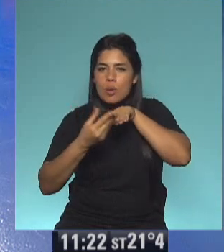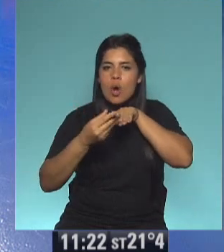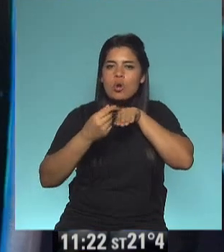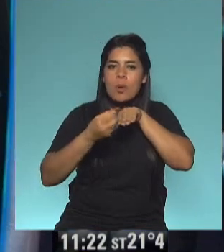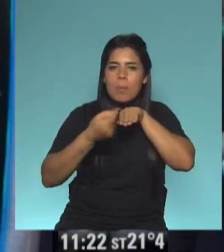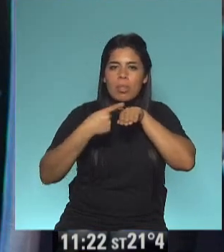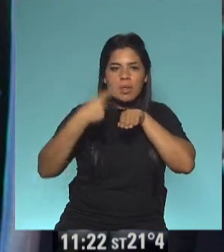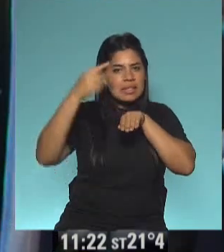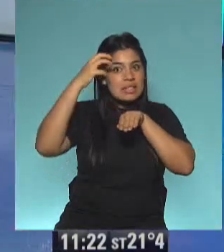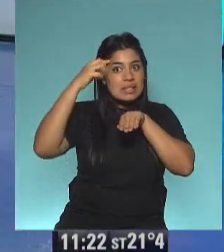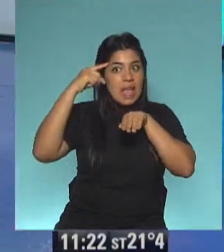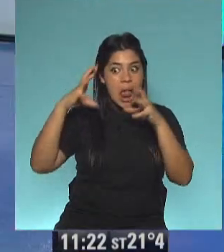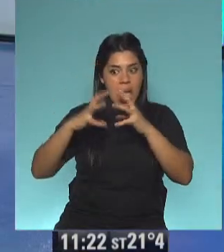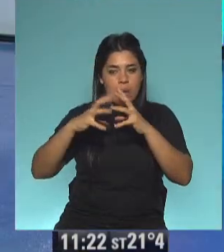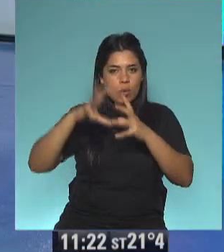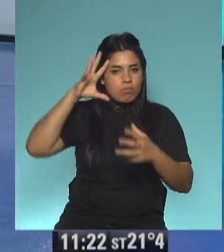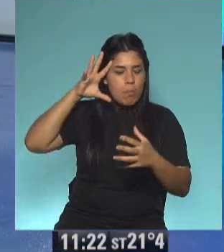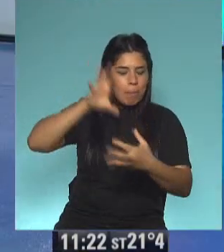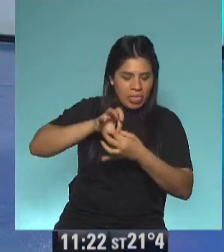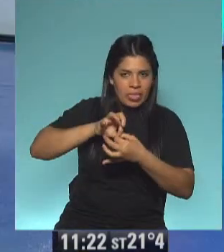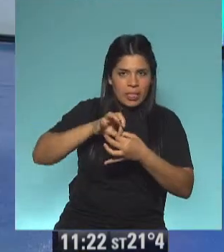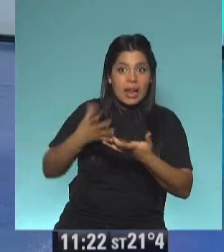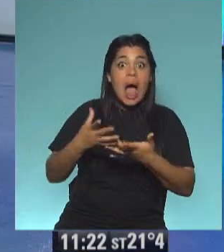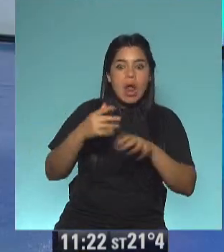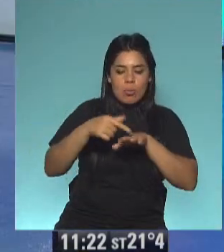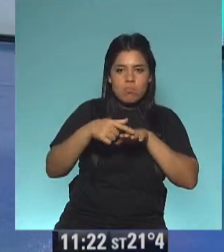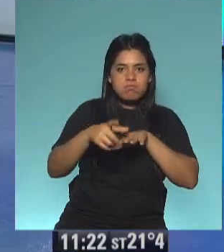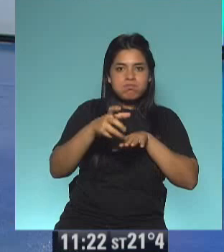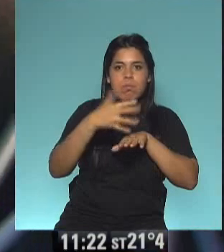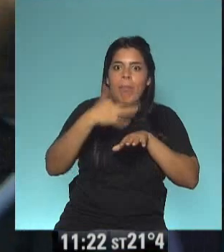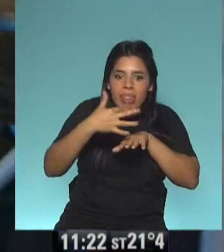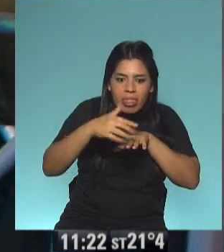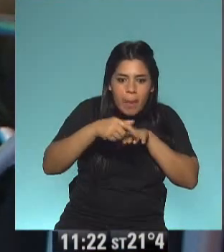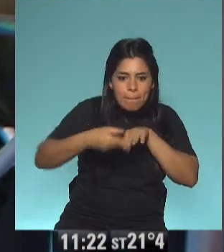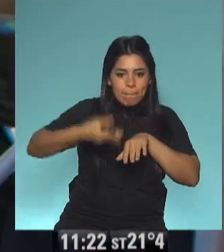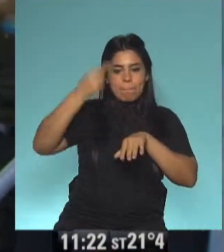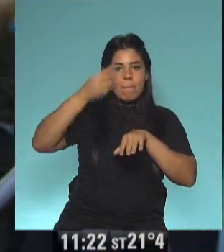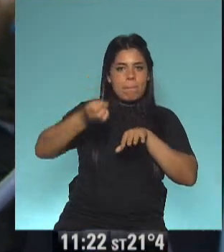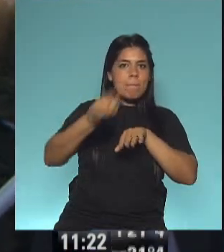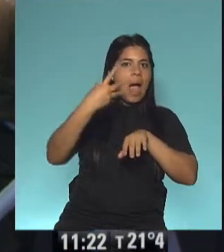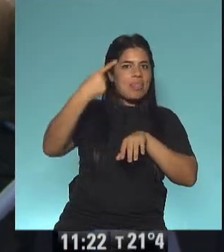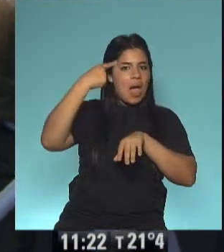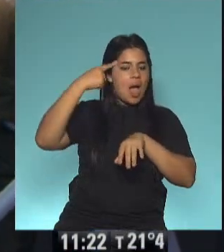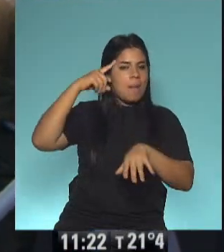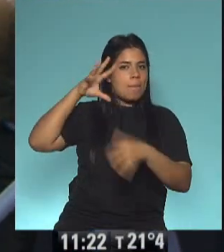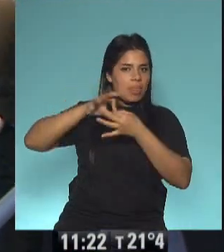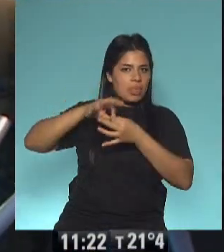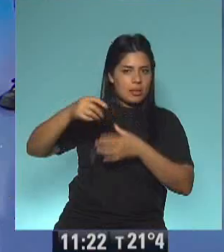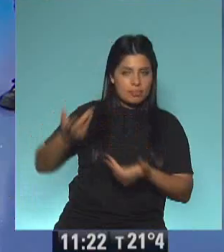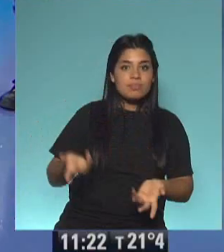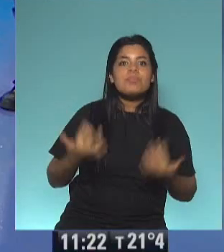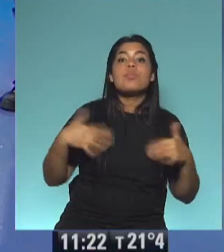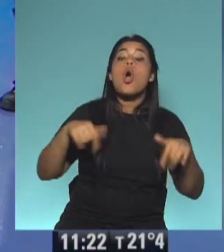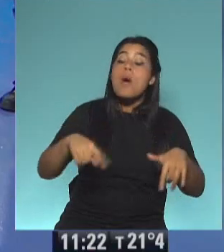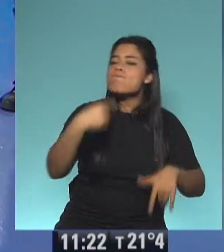a nuestro cerebro. Claro, son los receptores, digamos. Exactamente. Y bueno, y hoy nos vamos a preguntar por otro sentido que dijimos